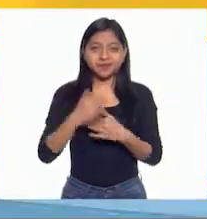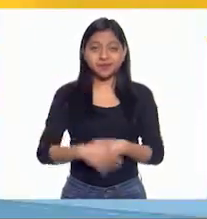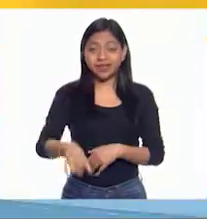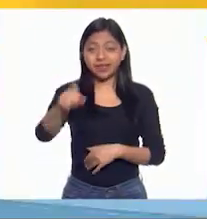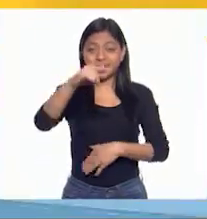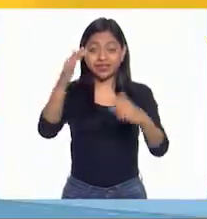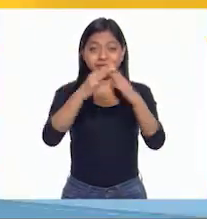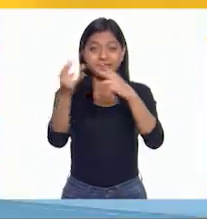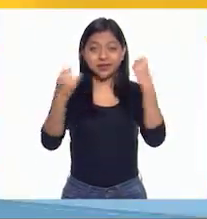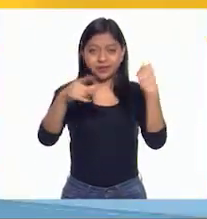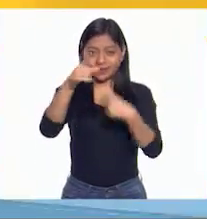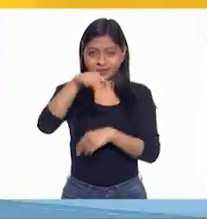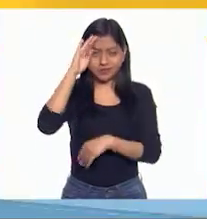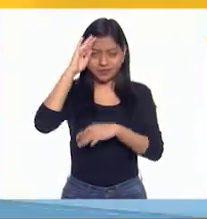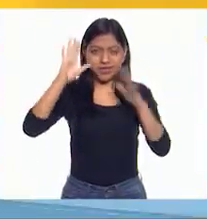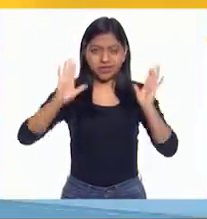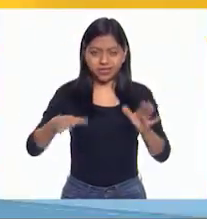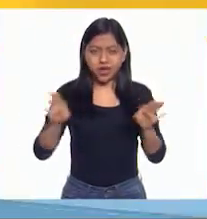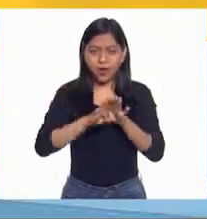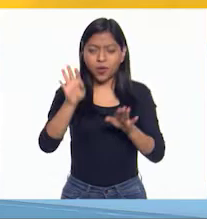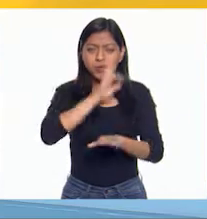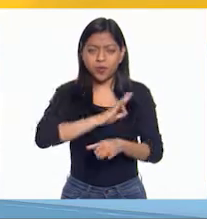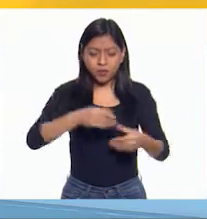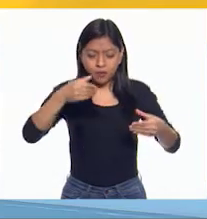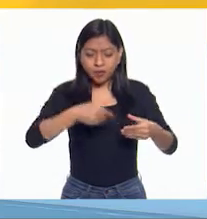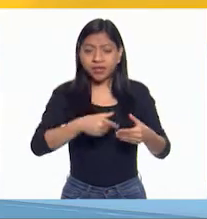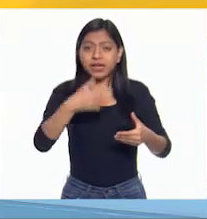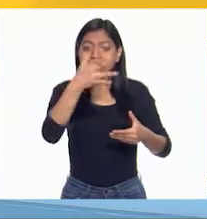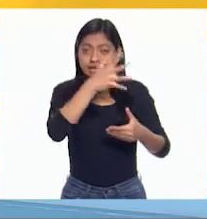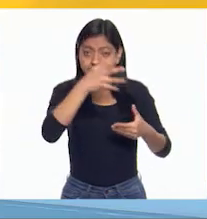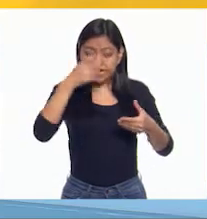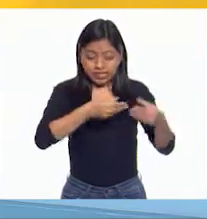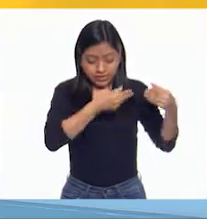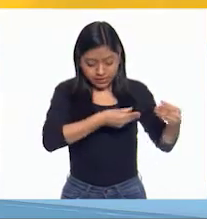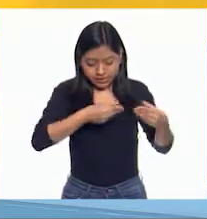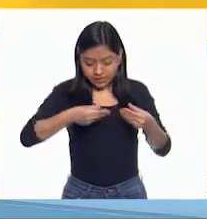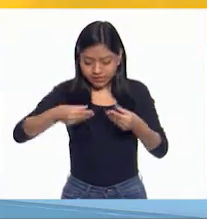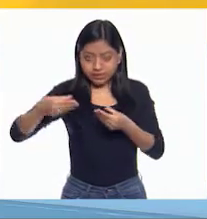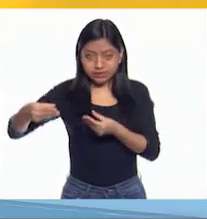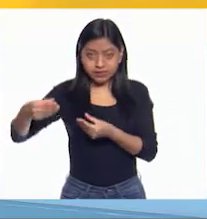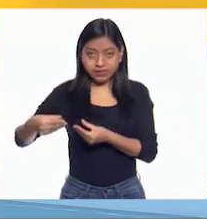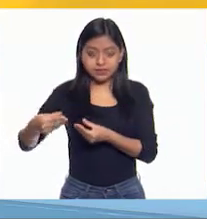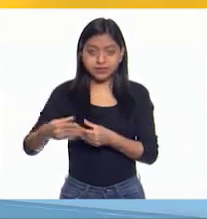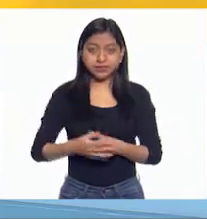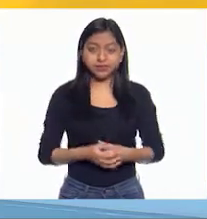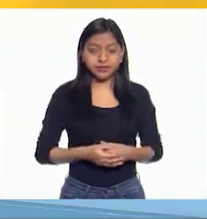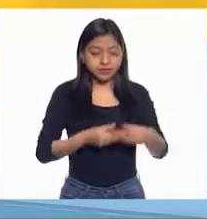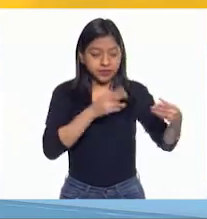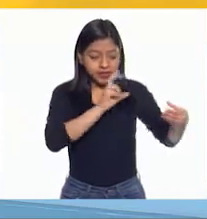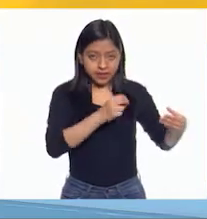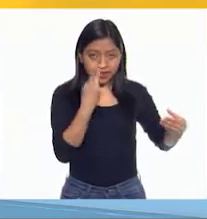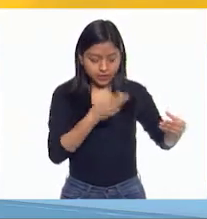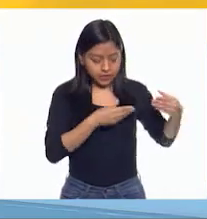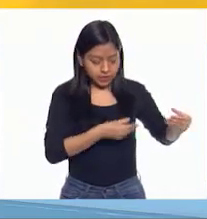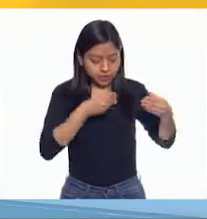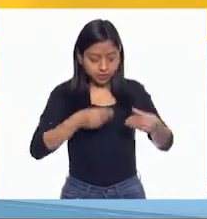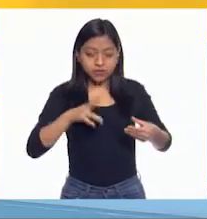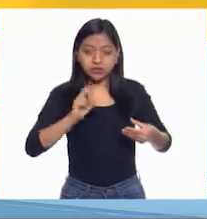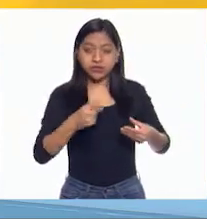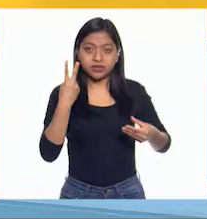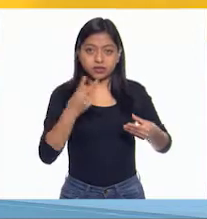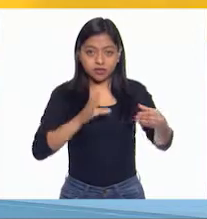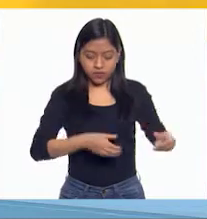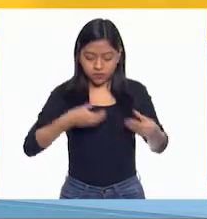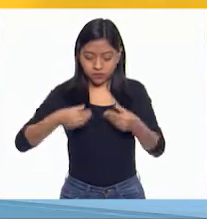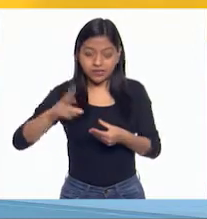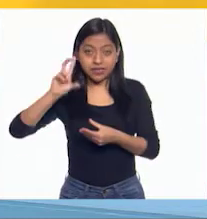en casa, ¿ya pensaron cómo pueden averiguar cuántos paquetes de 32 hojas se pueden hacer con uno de